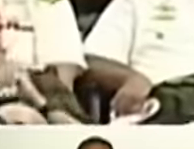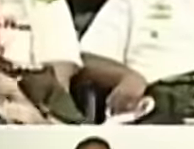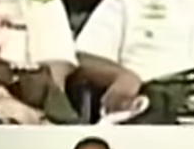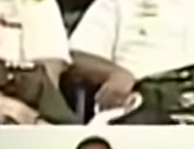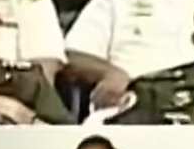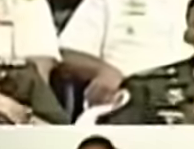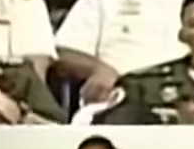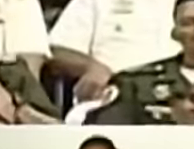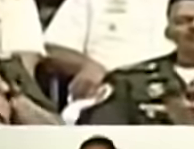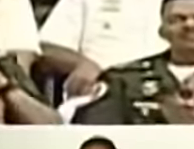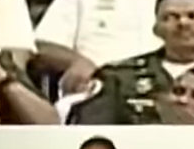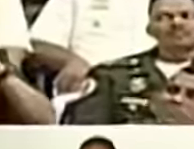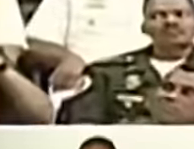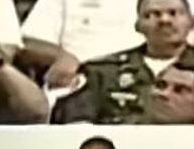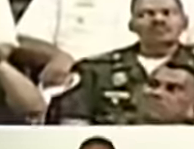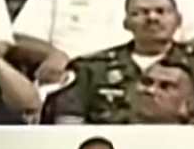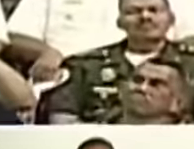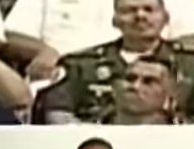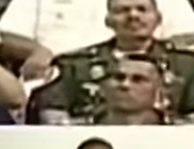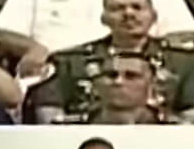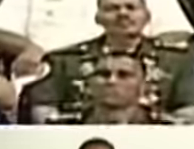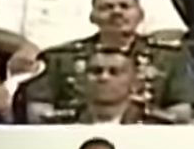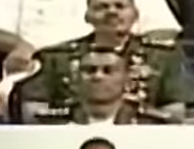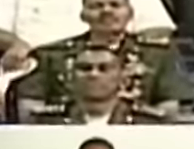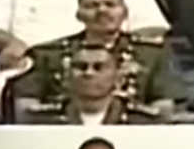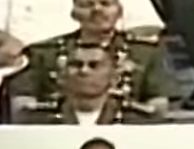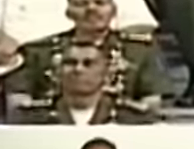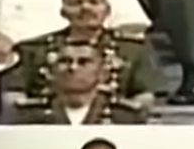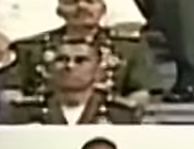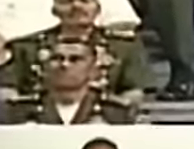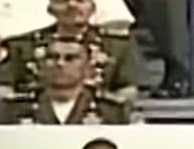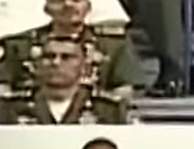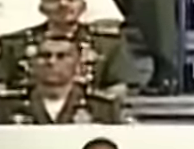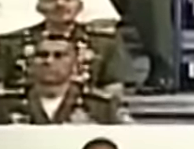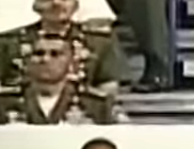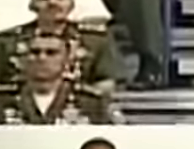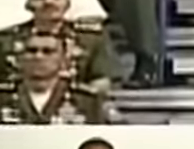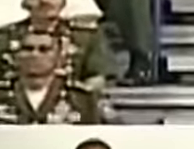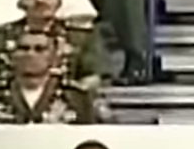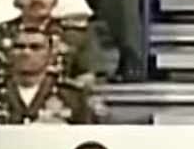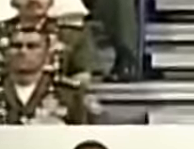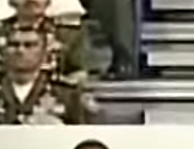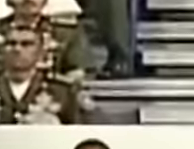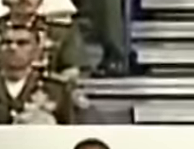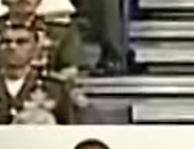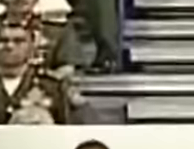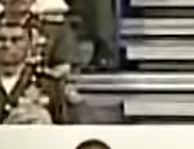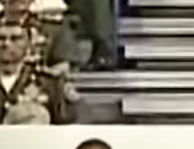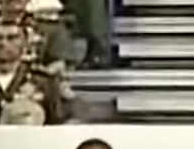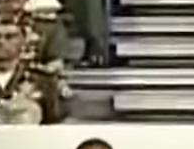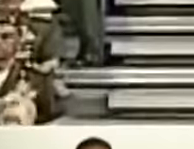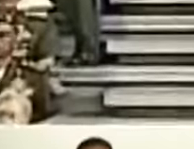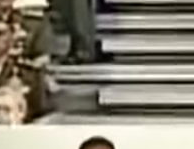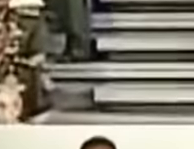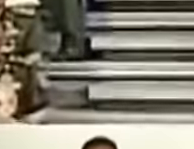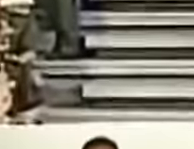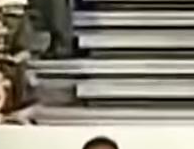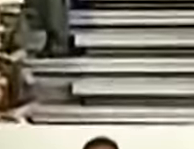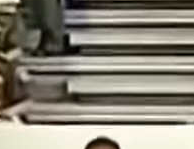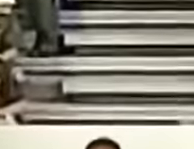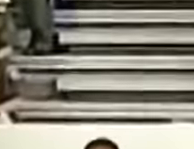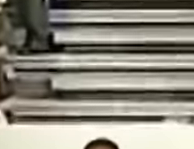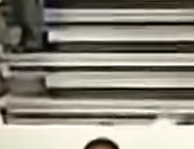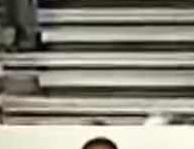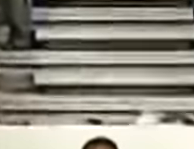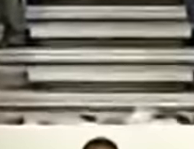años, y la primera vez que yo escuché de la Guayana Esequiba y del conflicto, y se alborotó el avispero en Caracas, fue